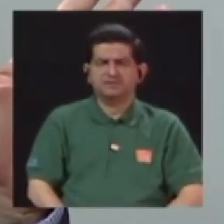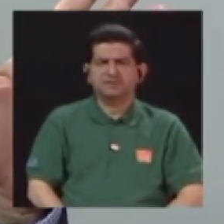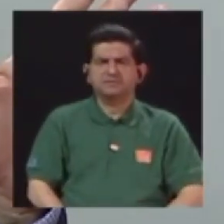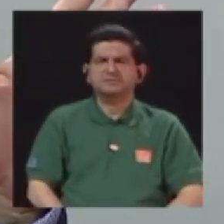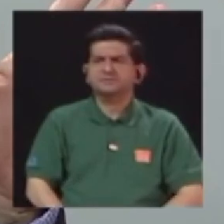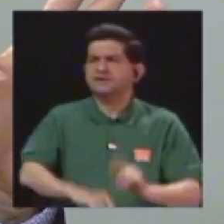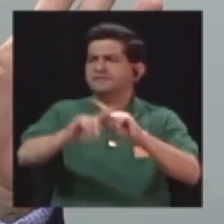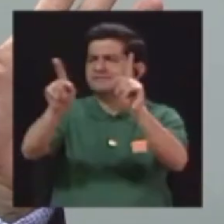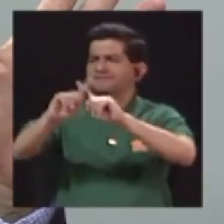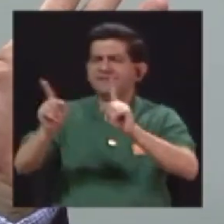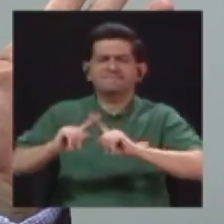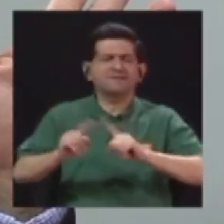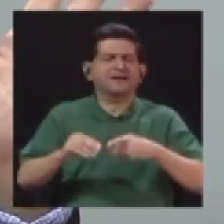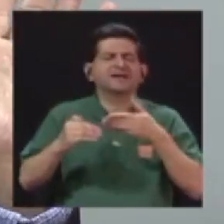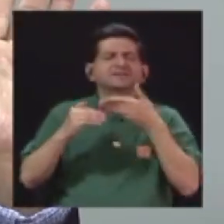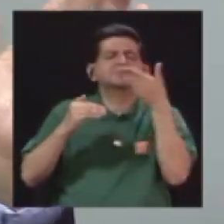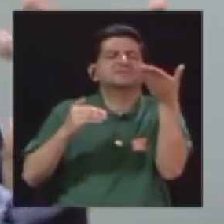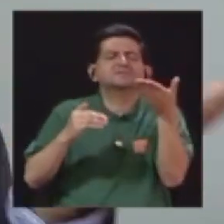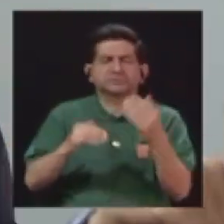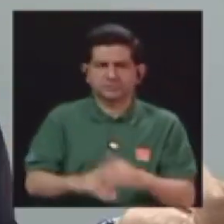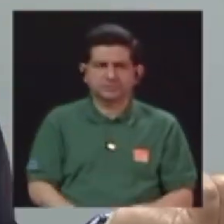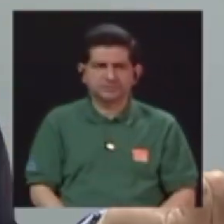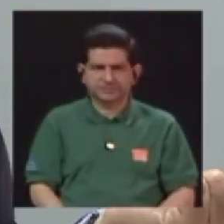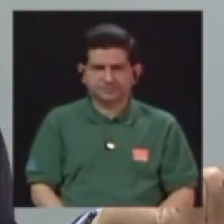las muchas cosas que